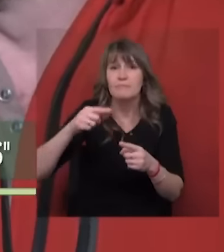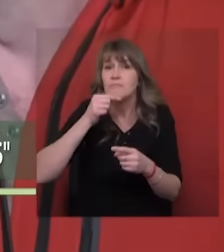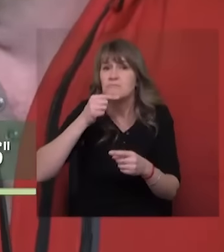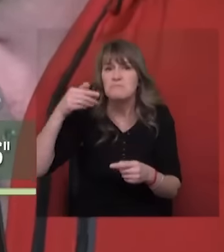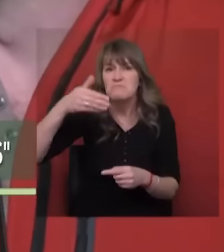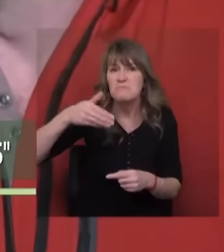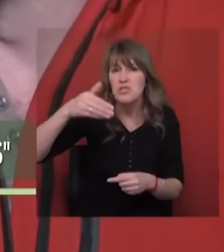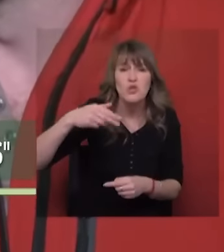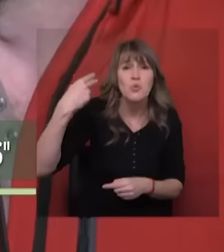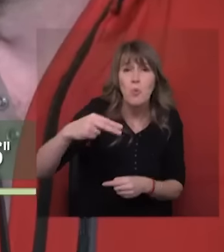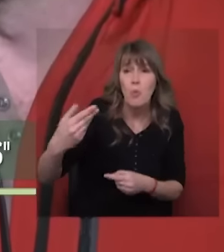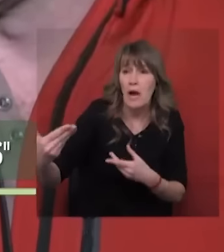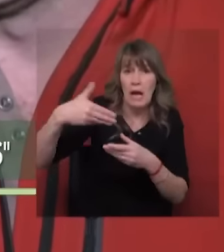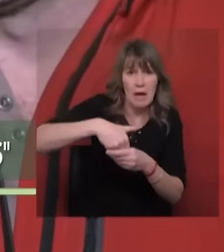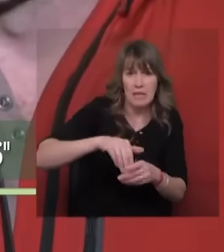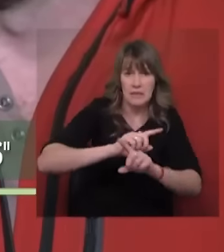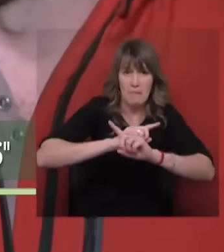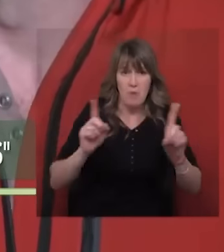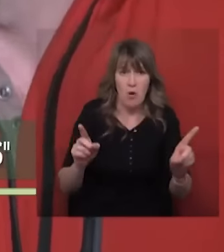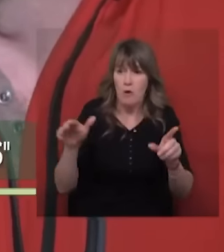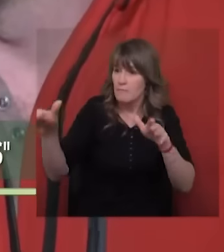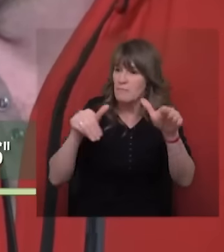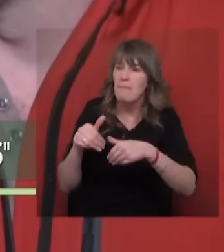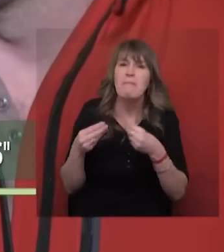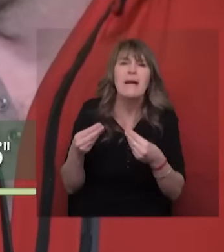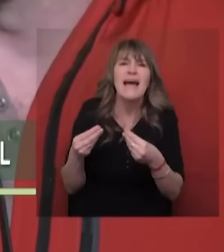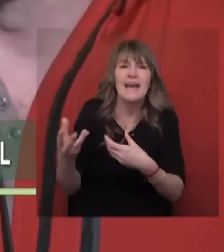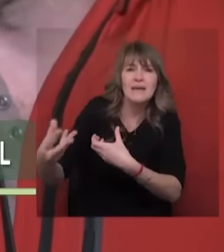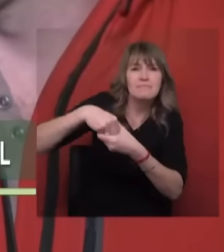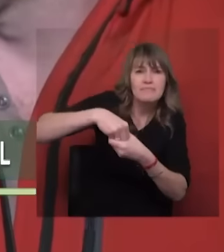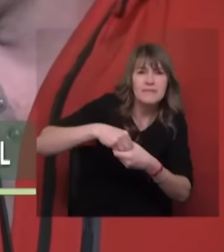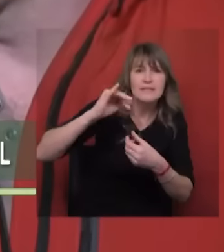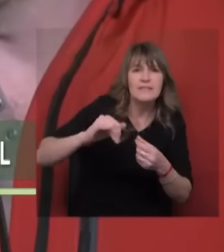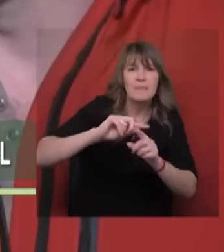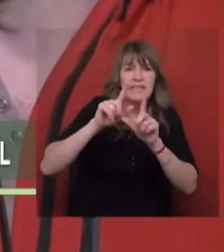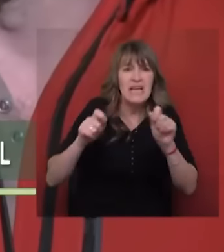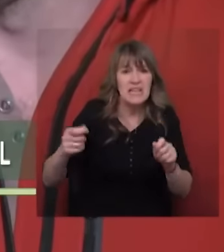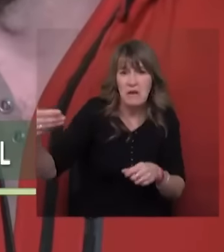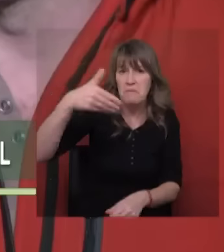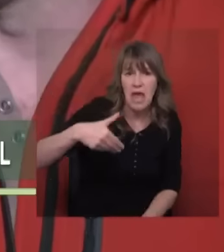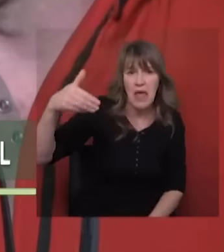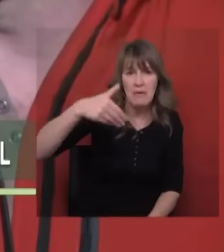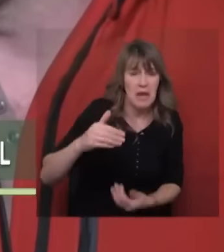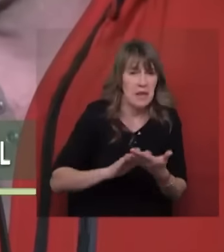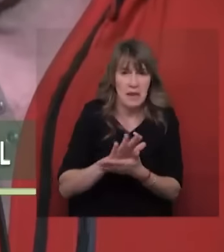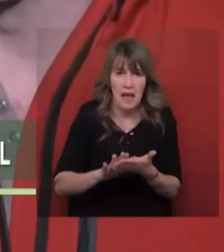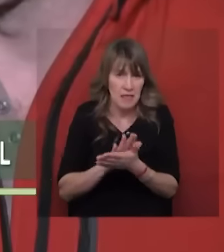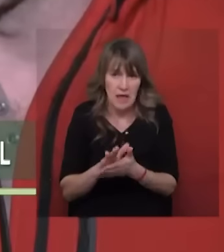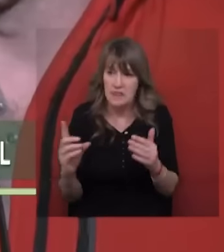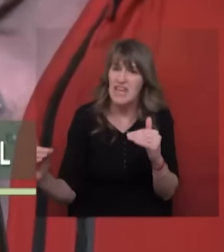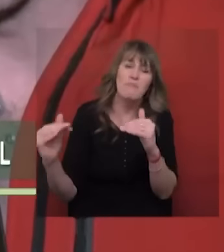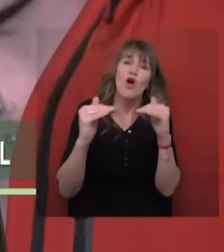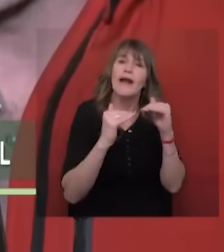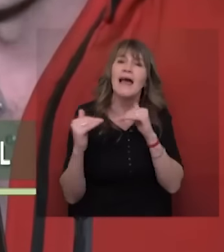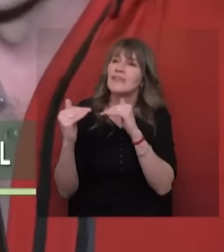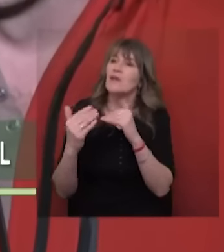además cosa que suma también a la cierta demostración de para qué están en el Pit nt porque no participan de sus ámbitos democráticos luego al